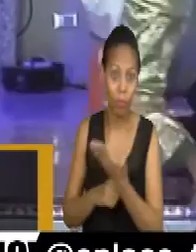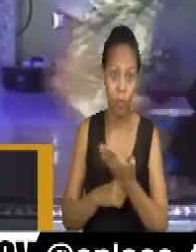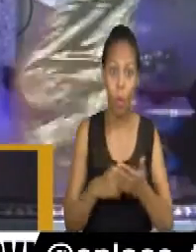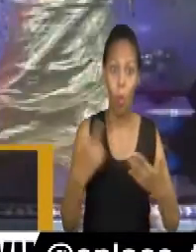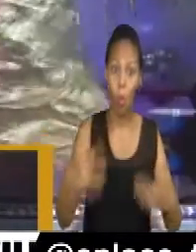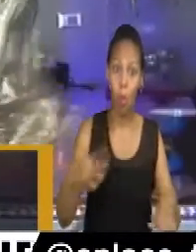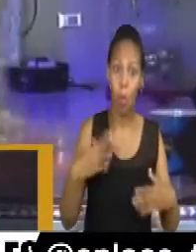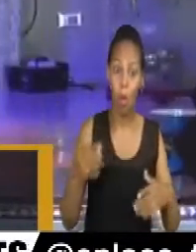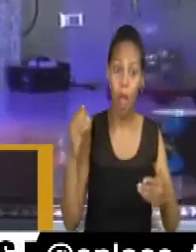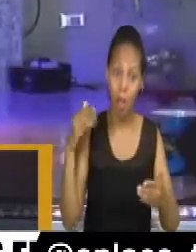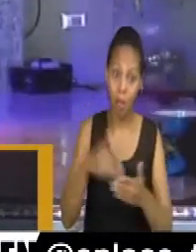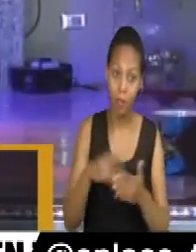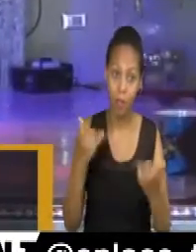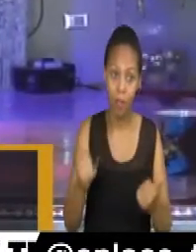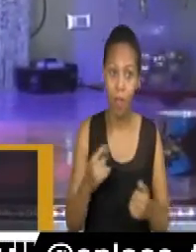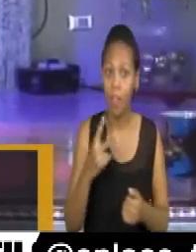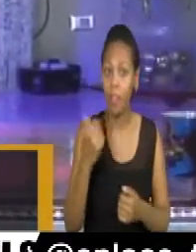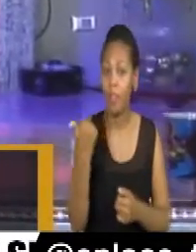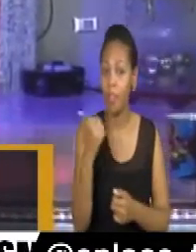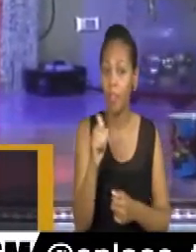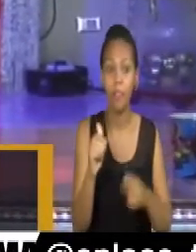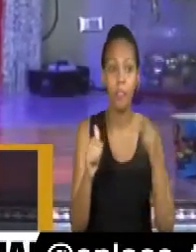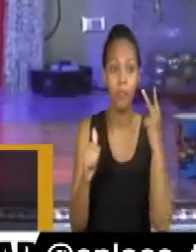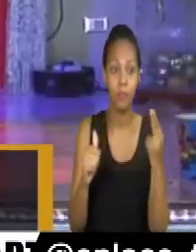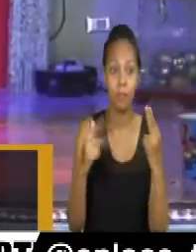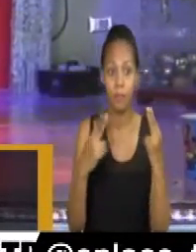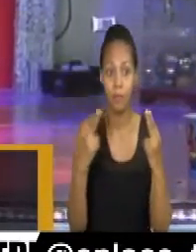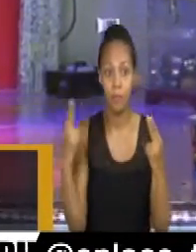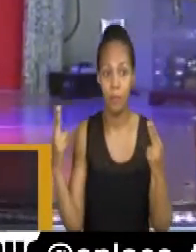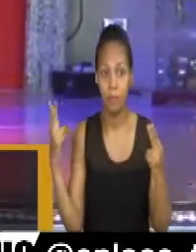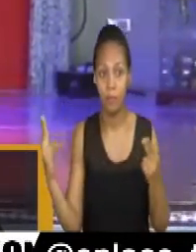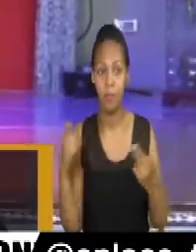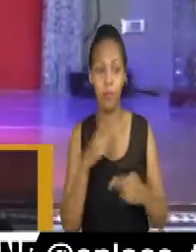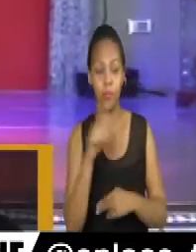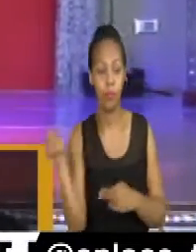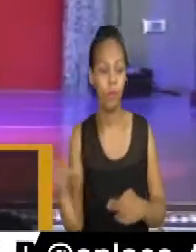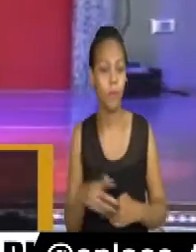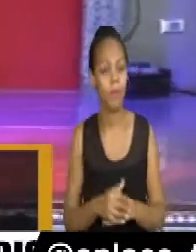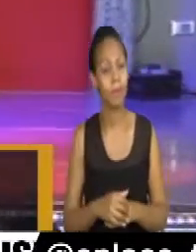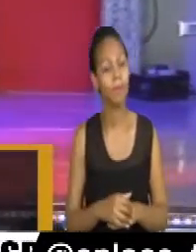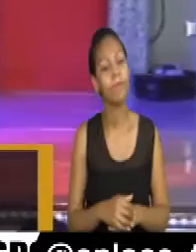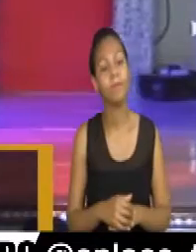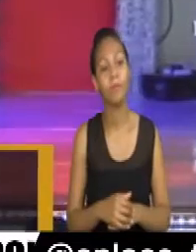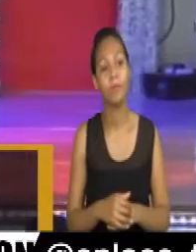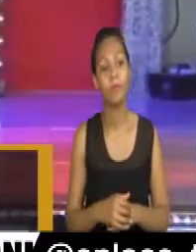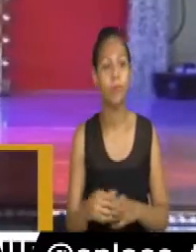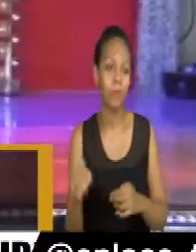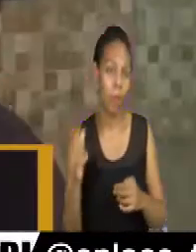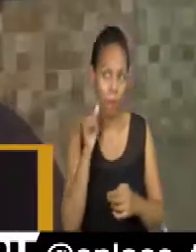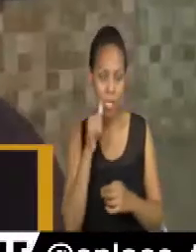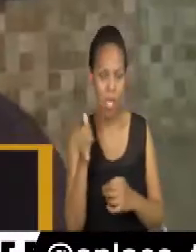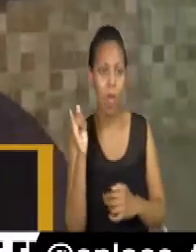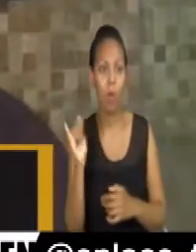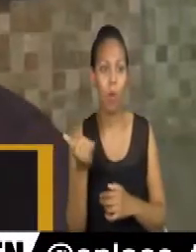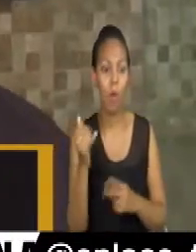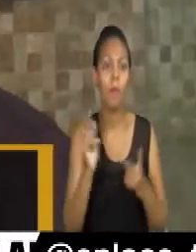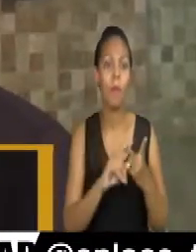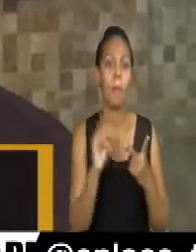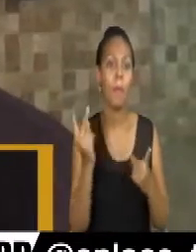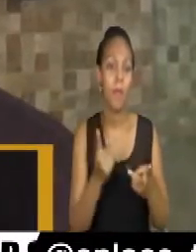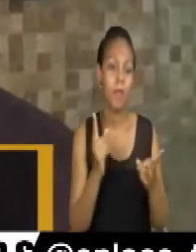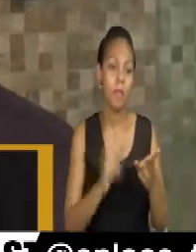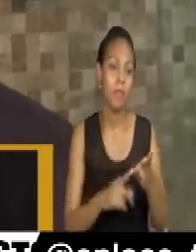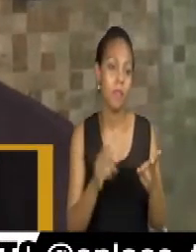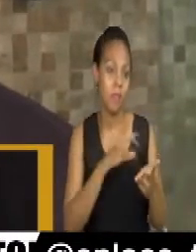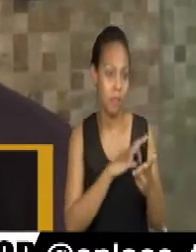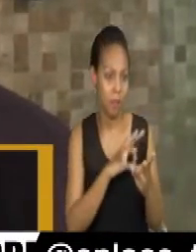hay 10 parejas inscritas para el festival. Queremos invitar a partir de mañana, mañana jueves, viernes y sábado, para que